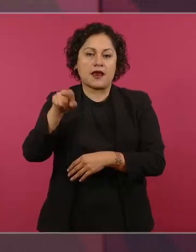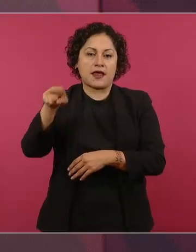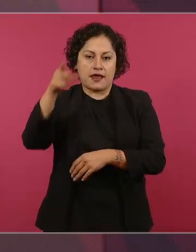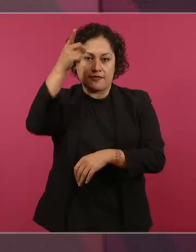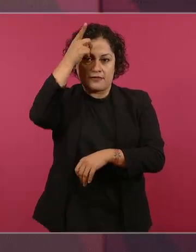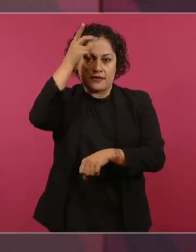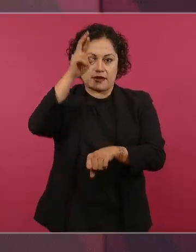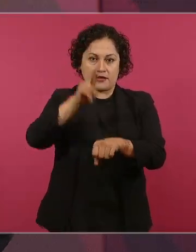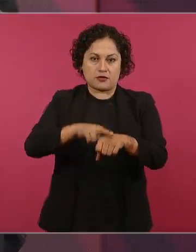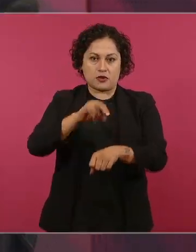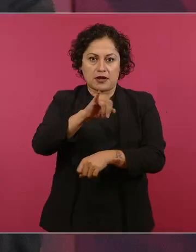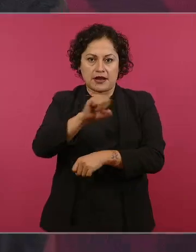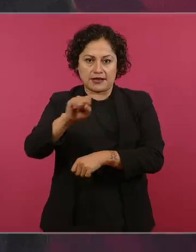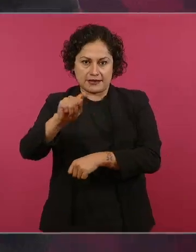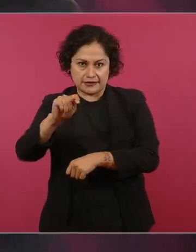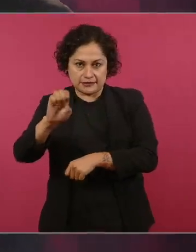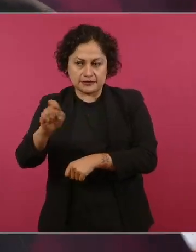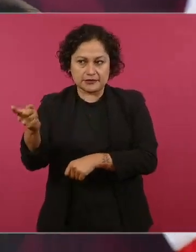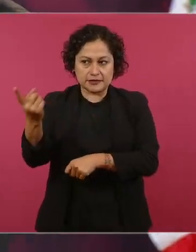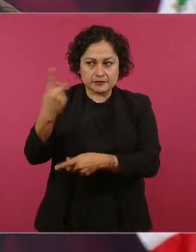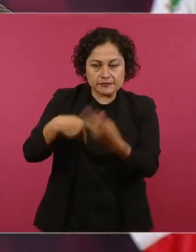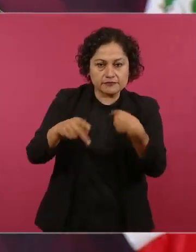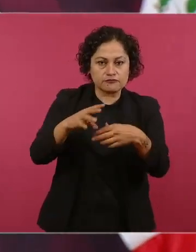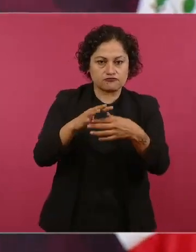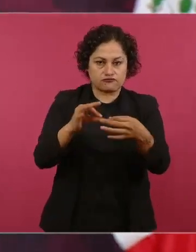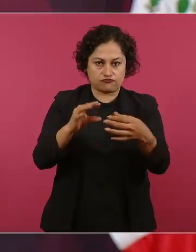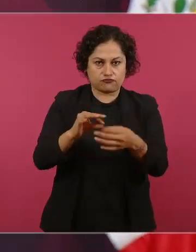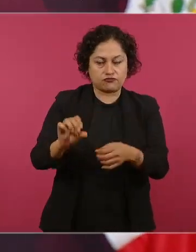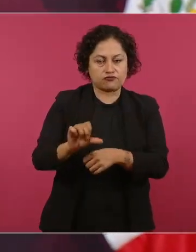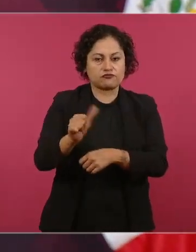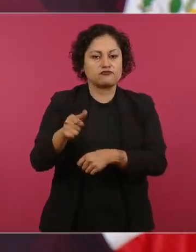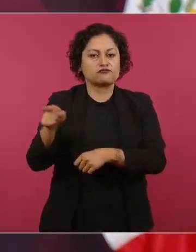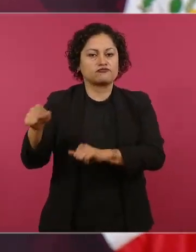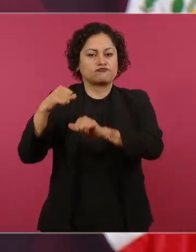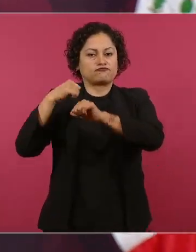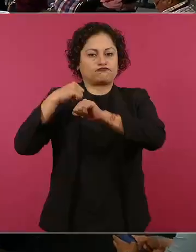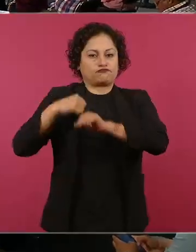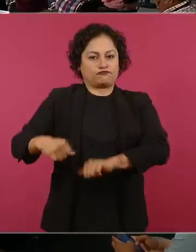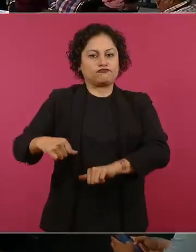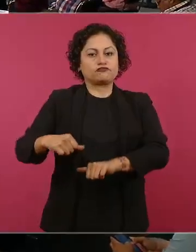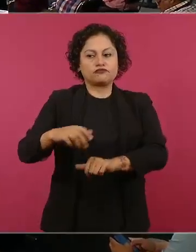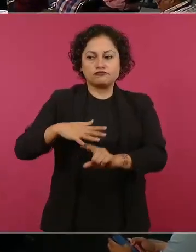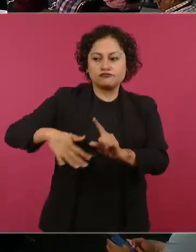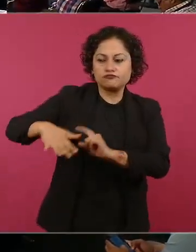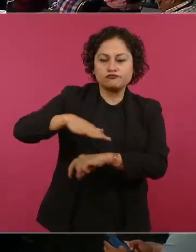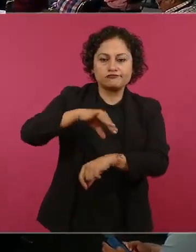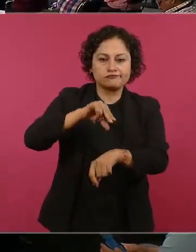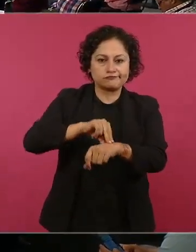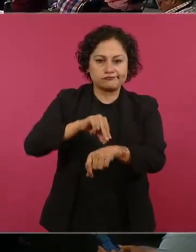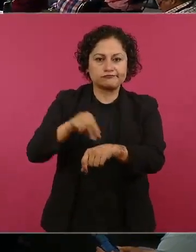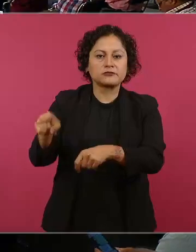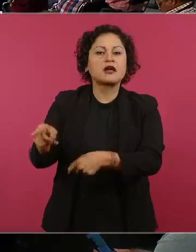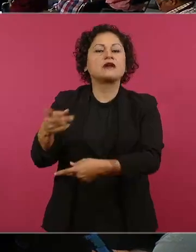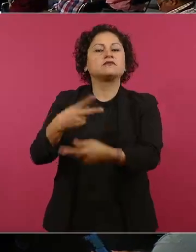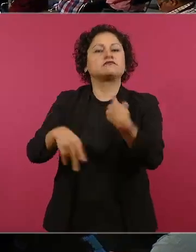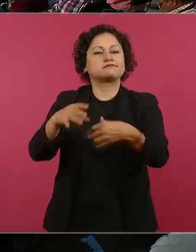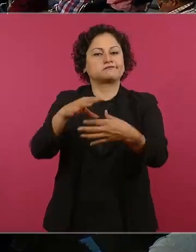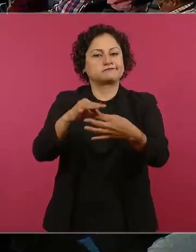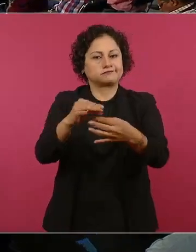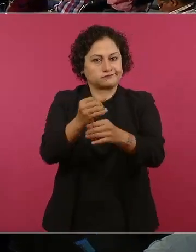el encargado del área médica, nos va a informar de cómo vamos